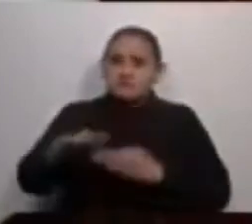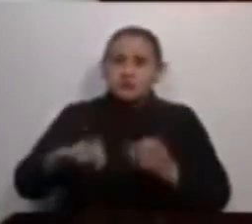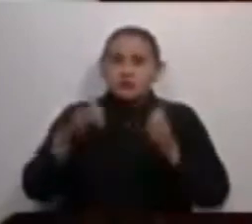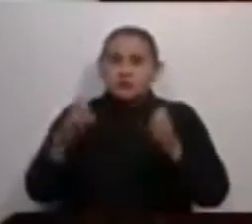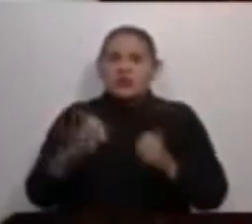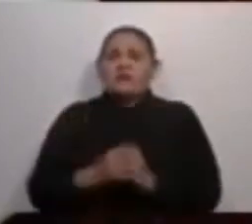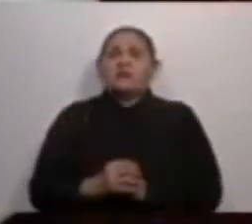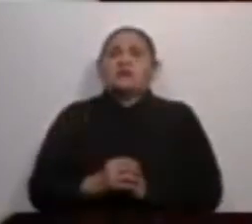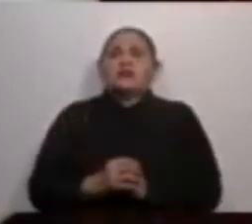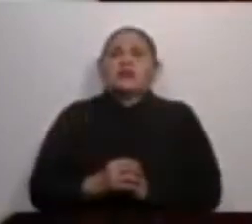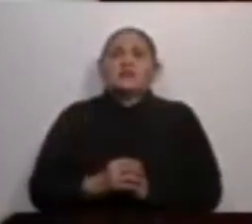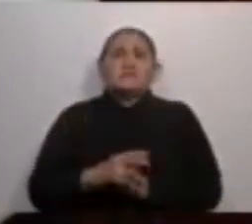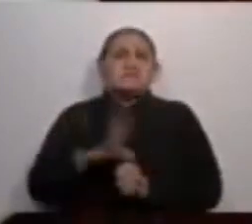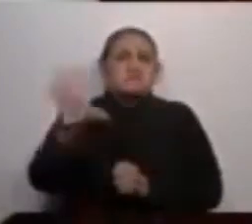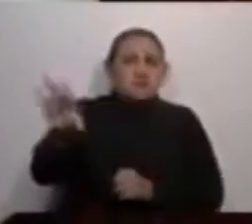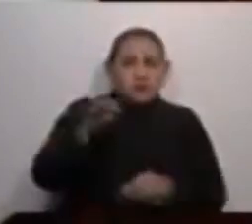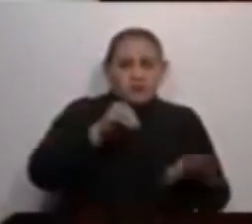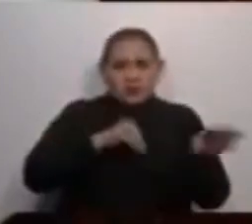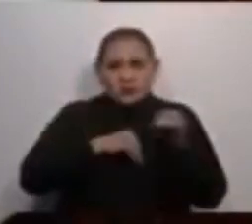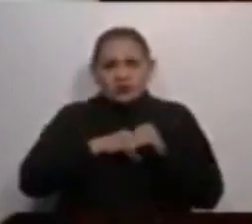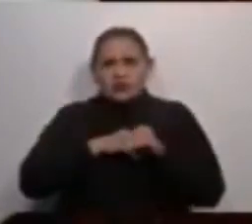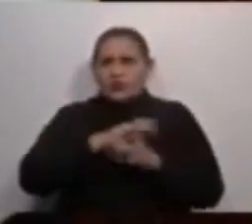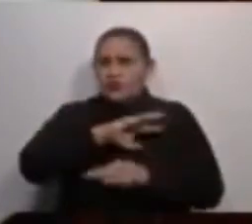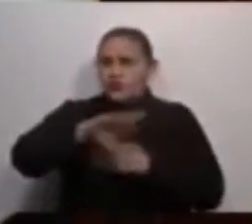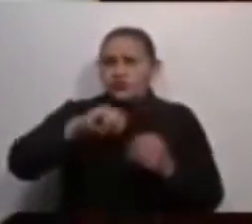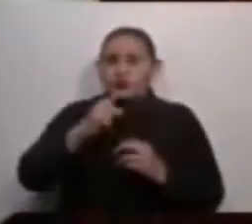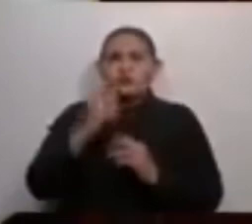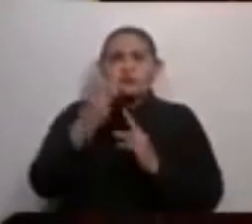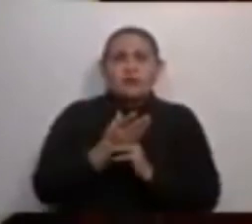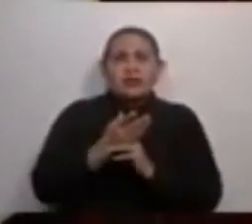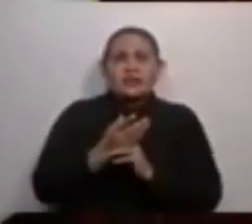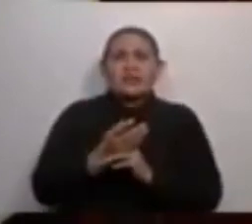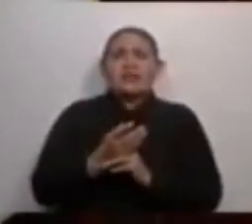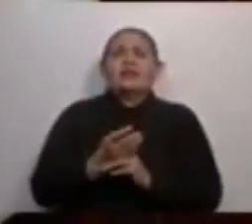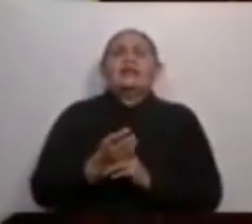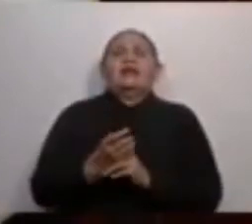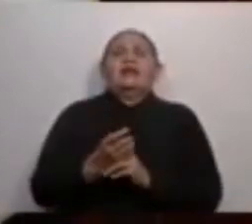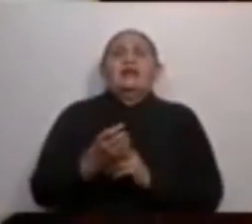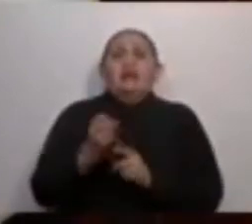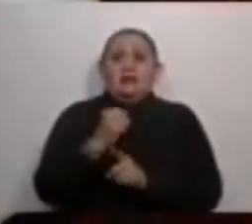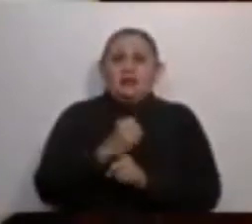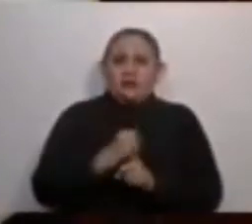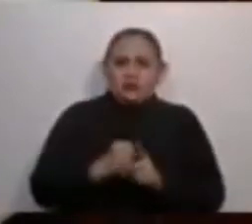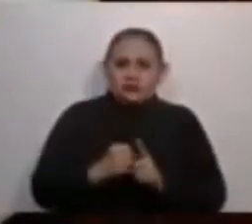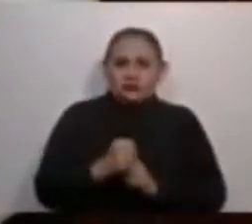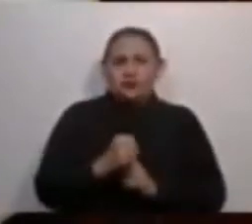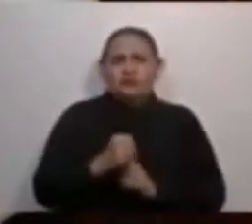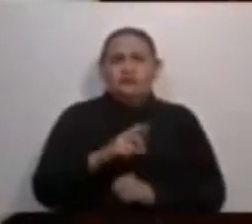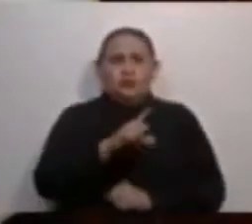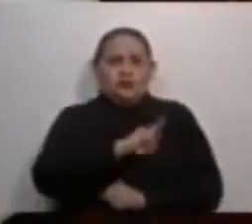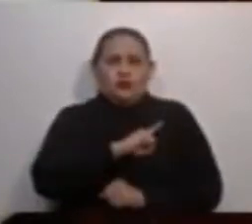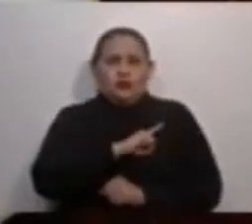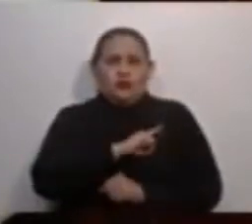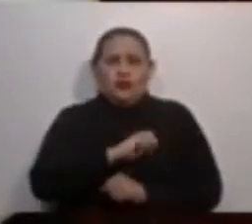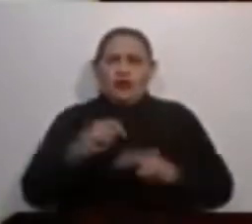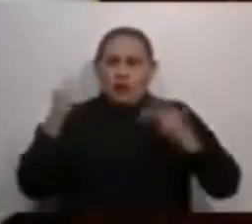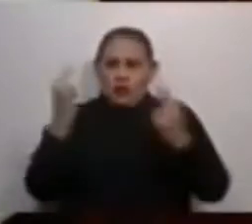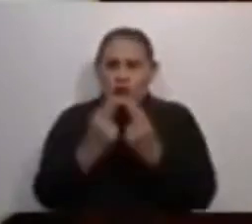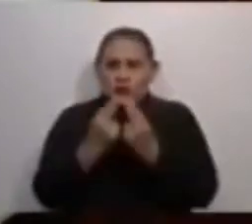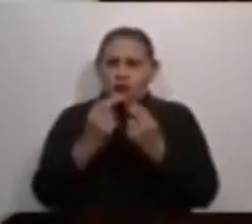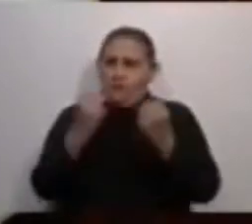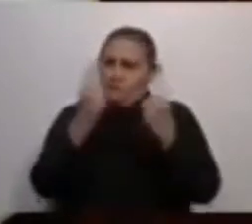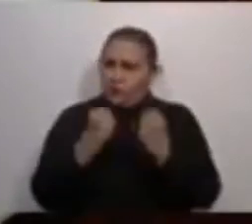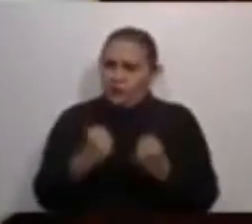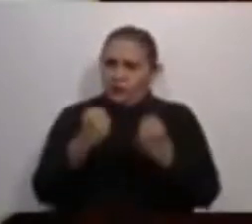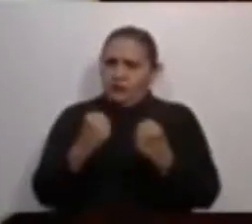riesgo. Todos somos parte de la solución. Solamente la conciencia de que unidos podemos